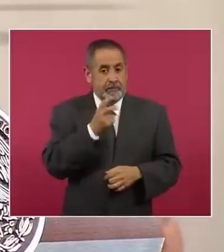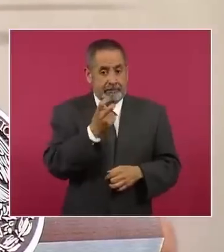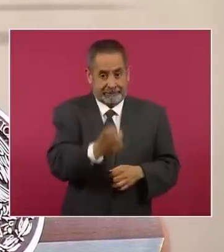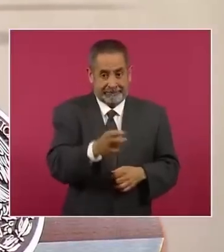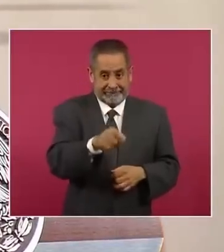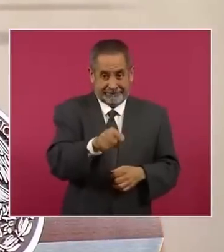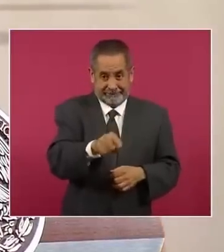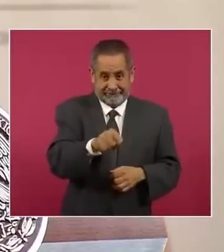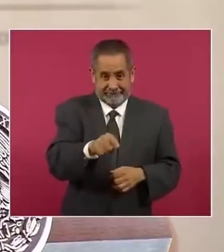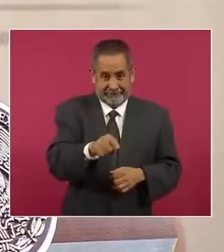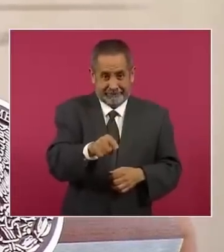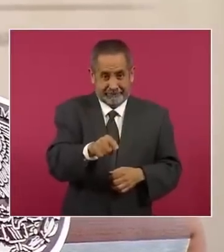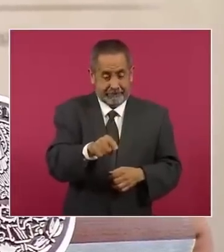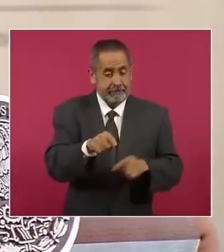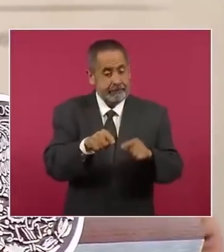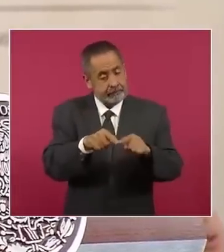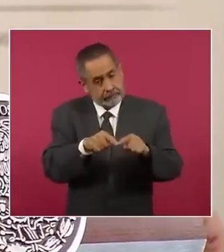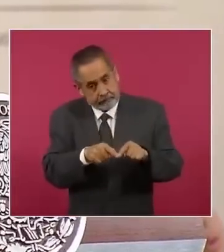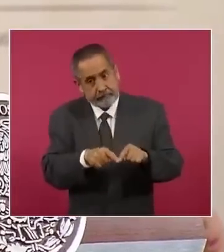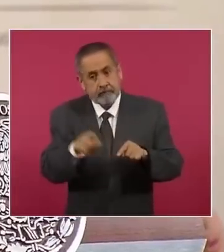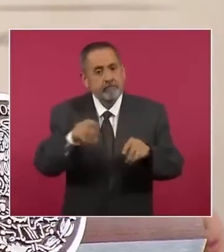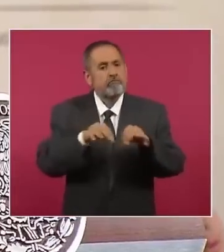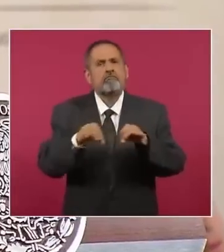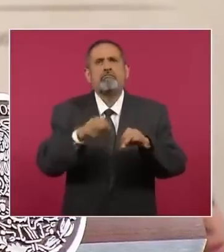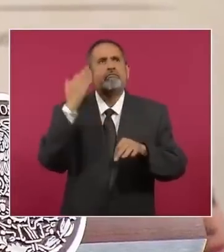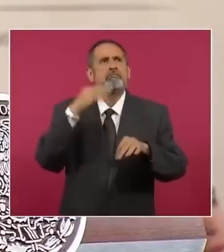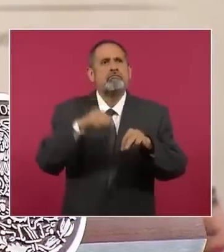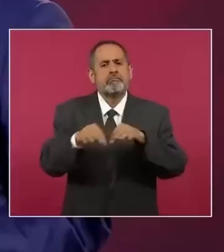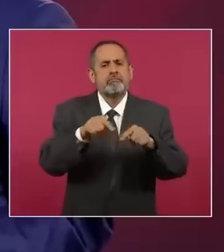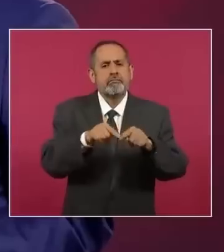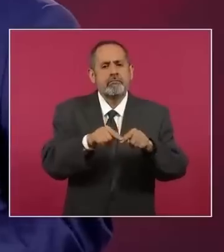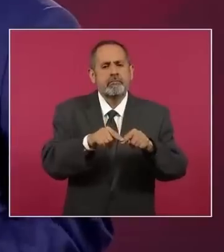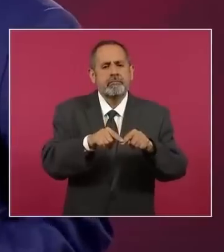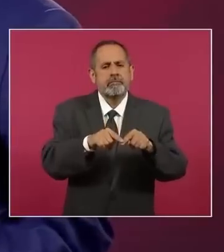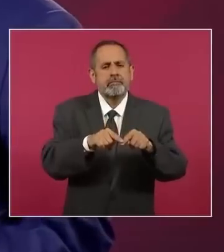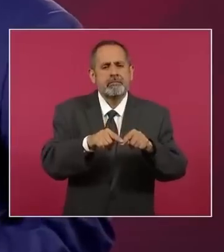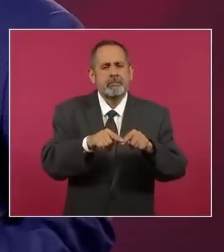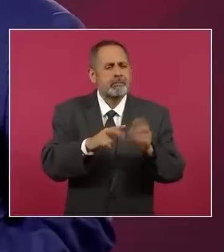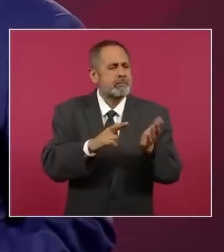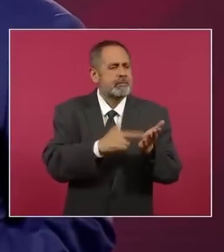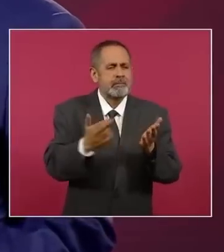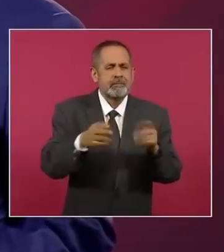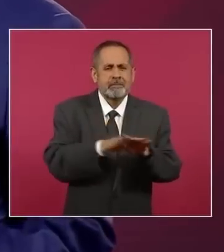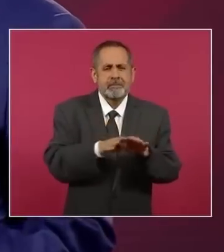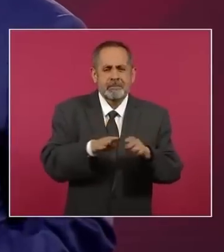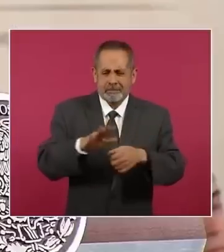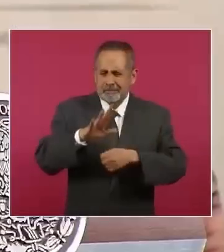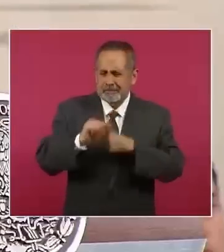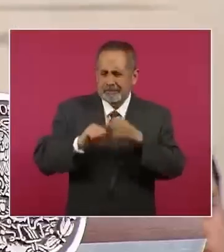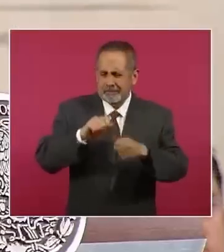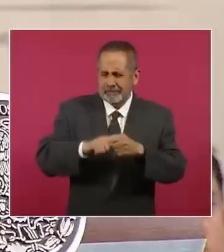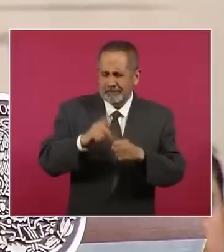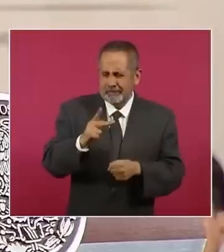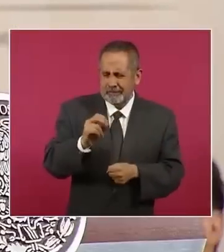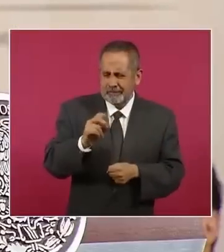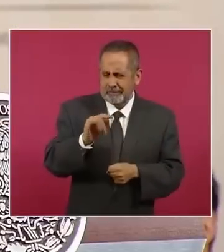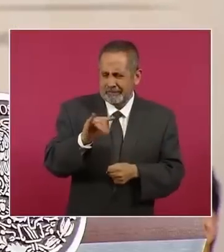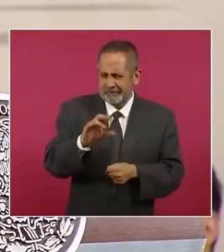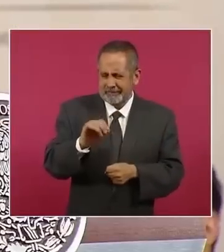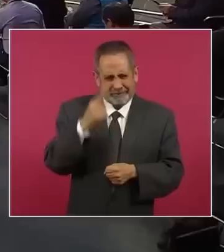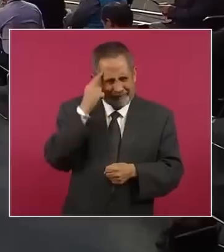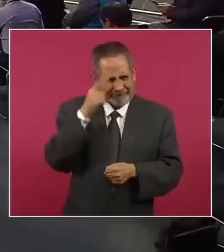que se fue a trabajar o que estaba trabajando, creo que una revista que se llama Animal Político,